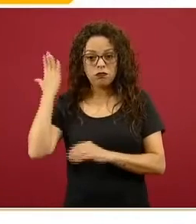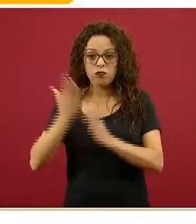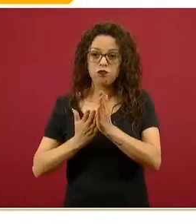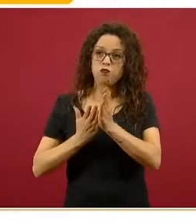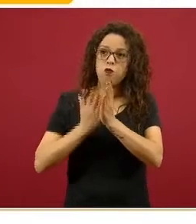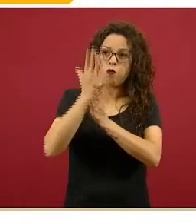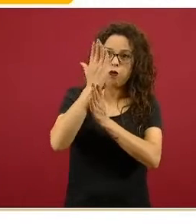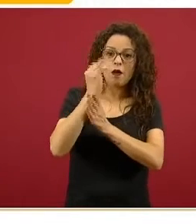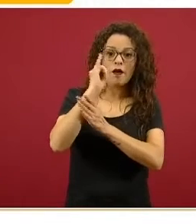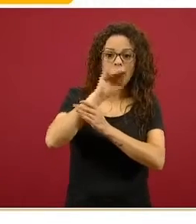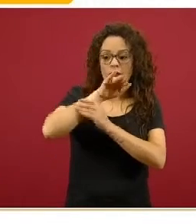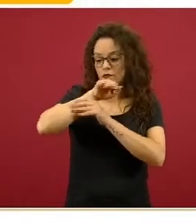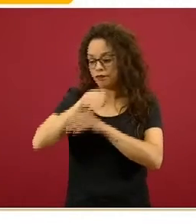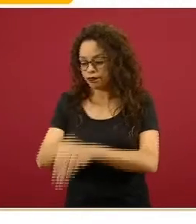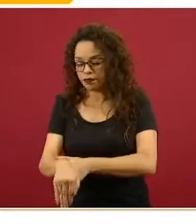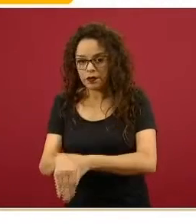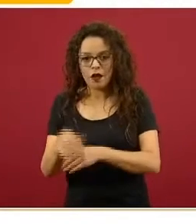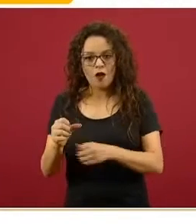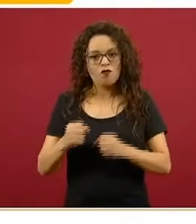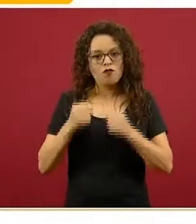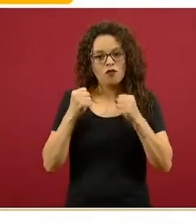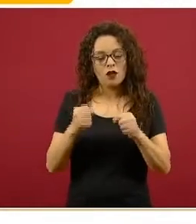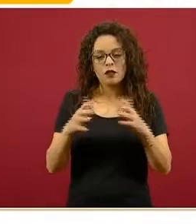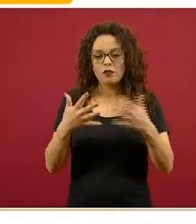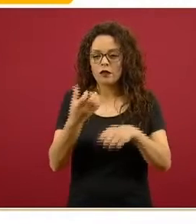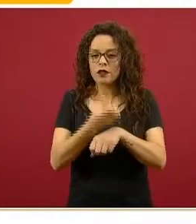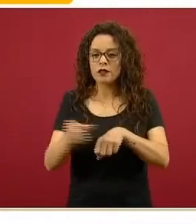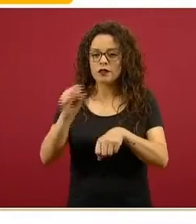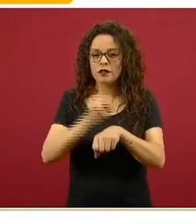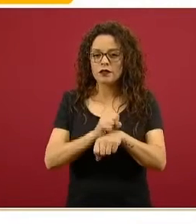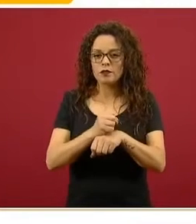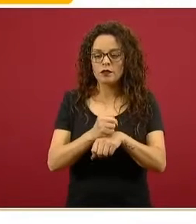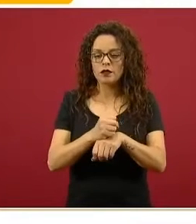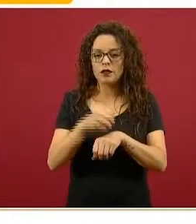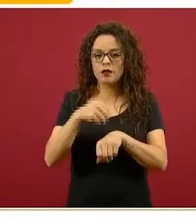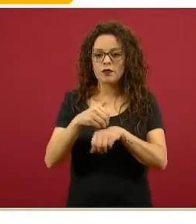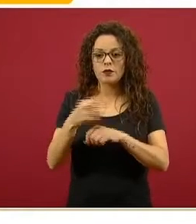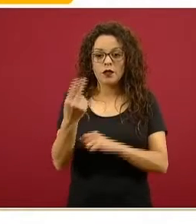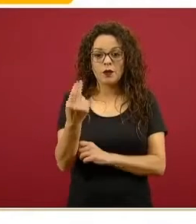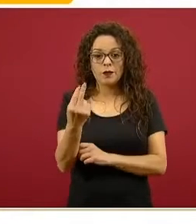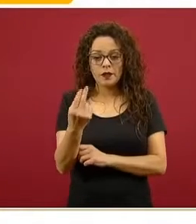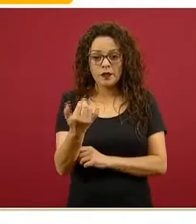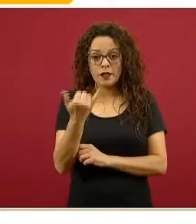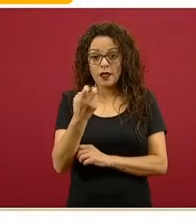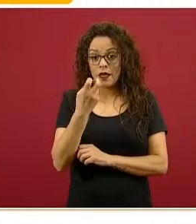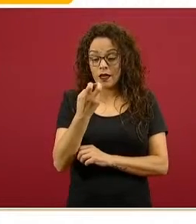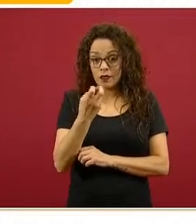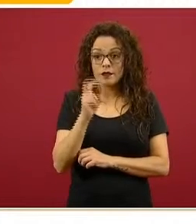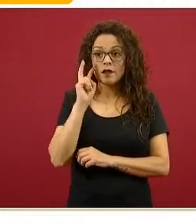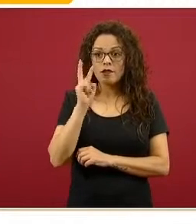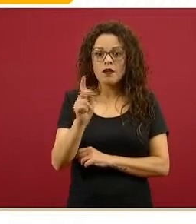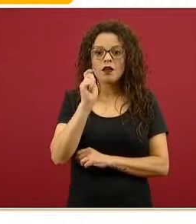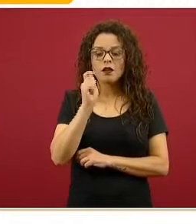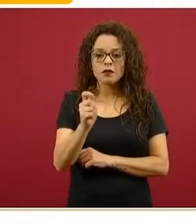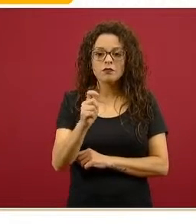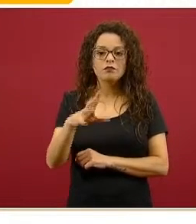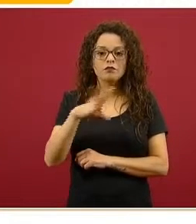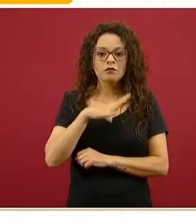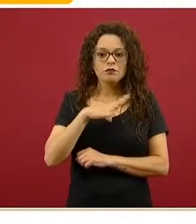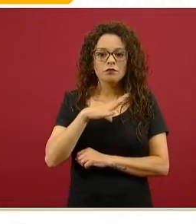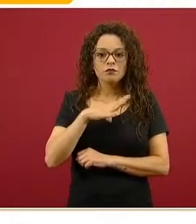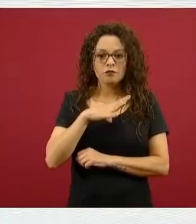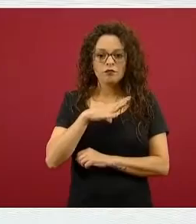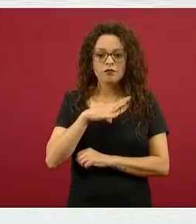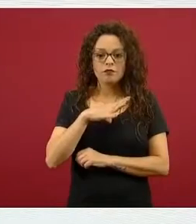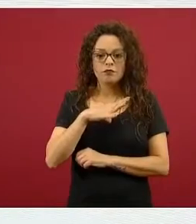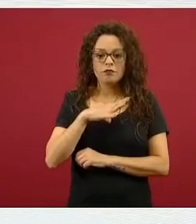descenso muy importante, un pico que más o menos a la altura de la semana 25, y también desde esto hemos seguido con una tendencia